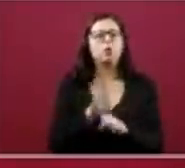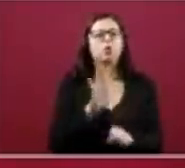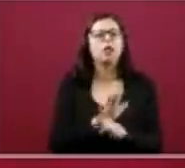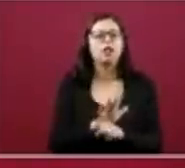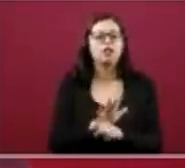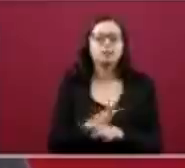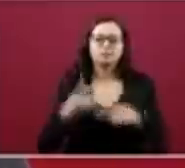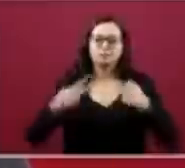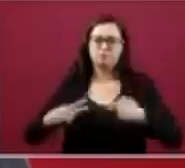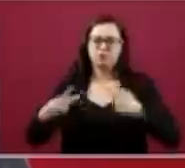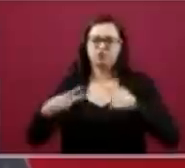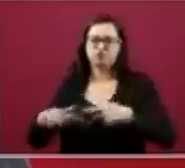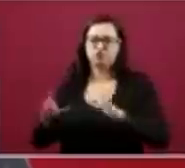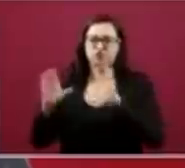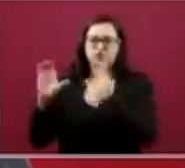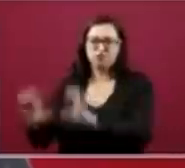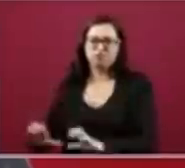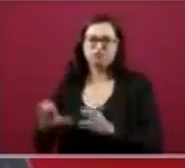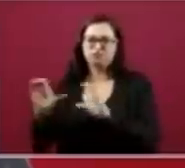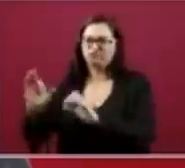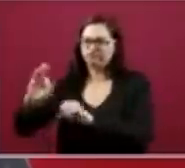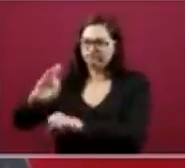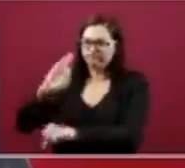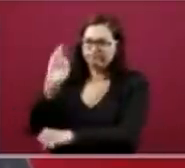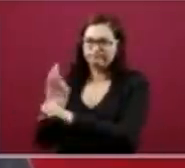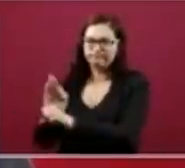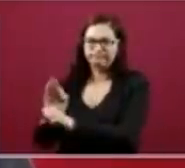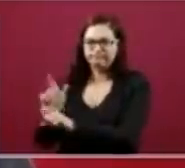pública, proteger al ciudadano.